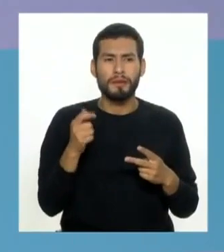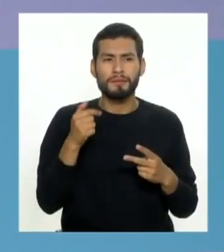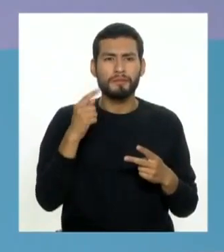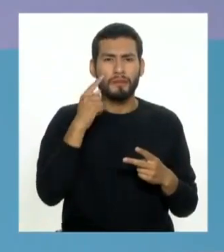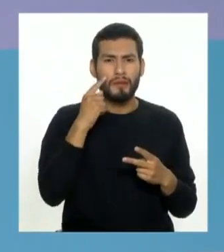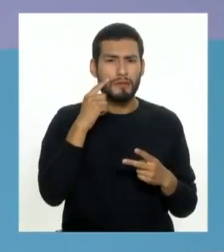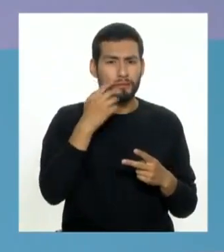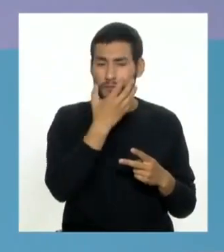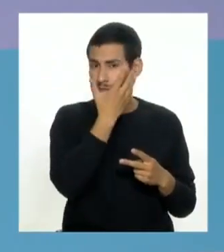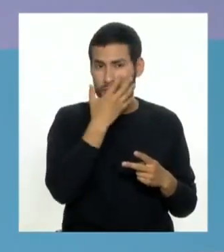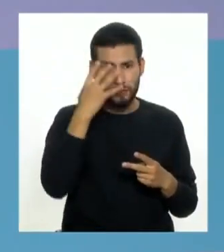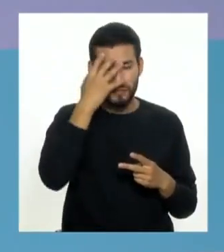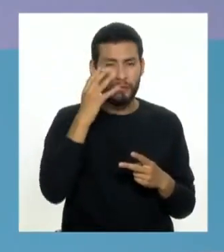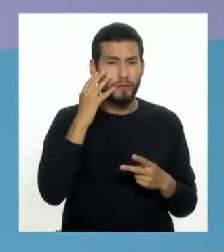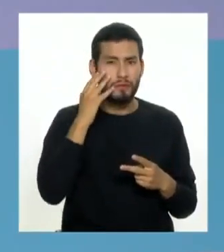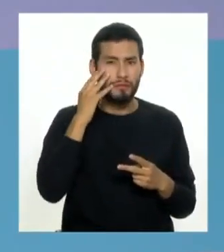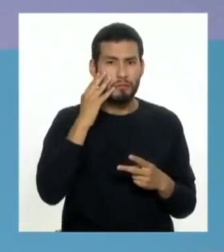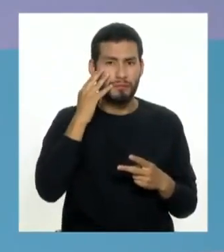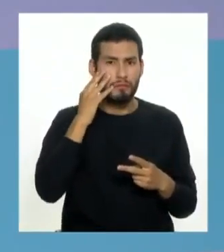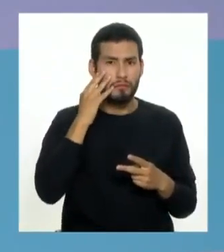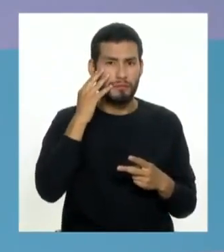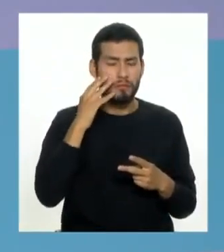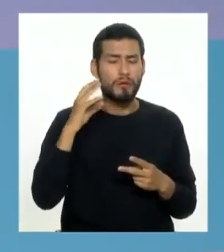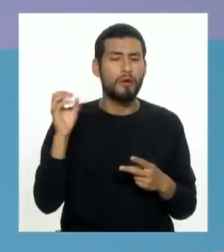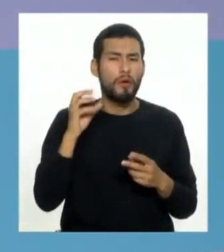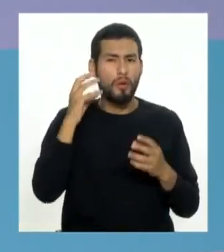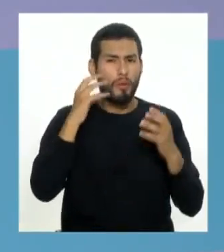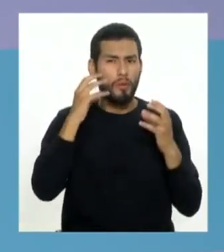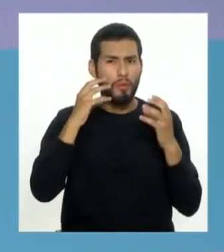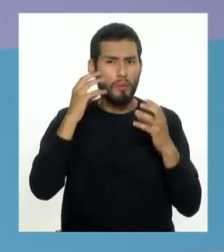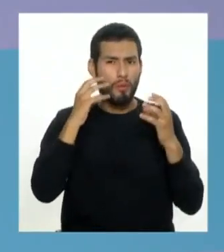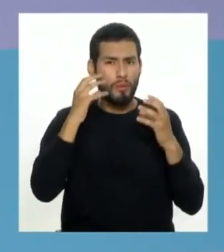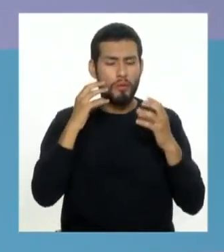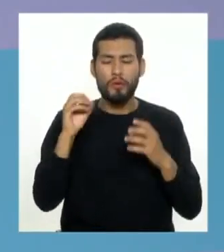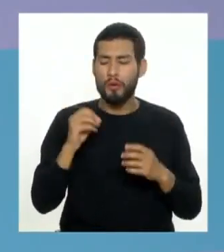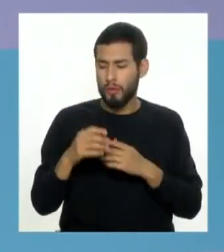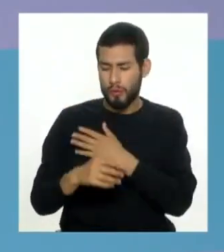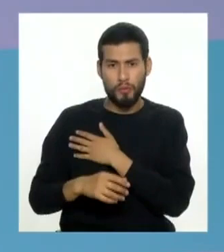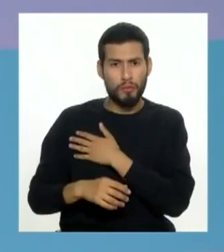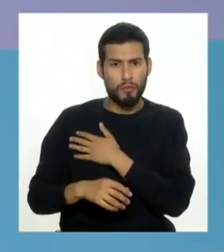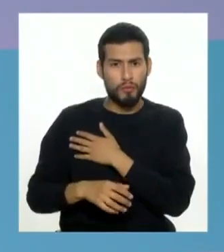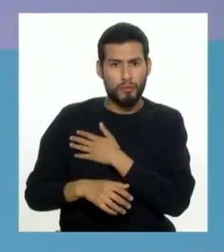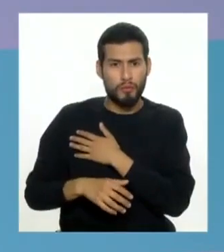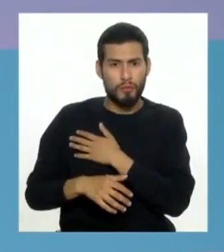en la cara, en la hemicara, en un brazo o en una pierna. O sea, parecía un tic. Sin perder la conciencia.